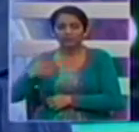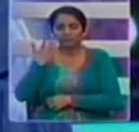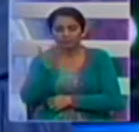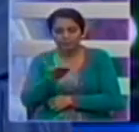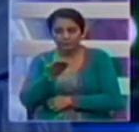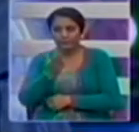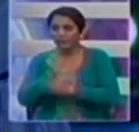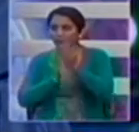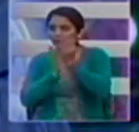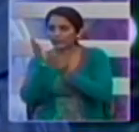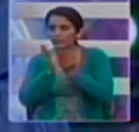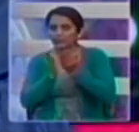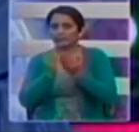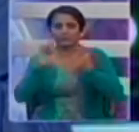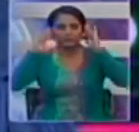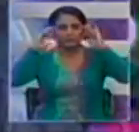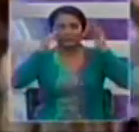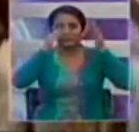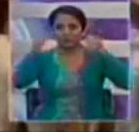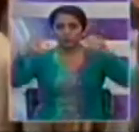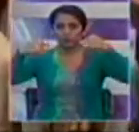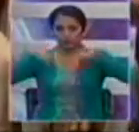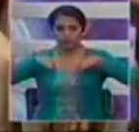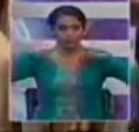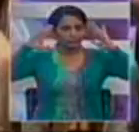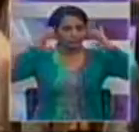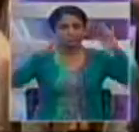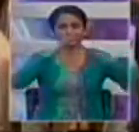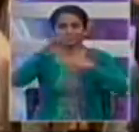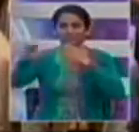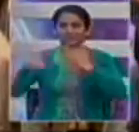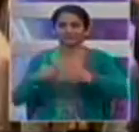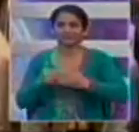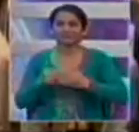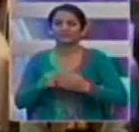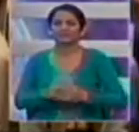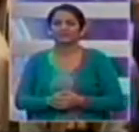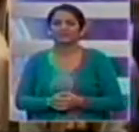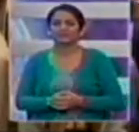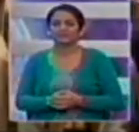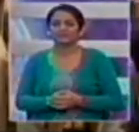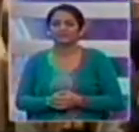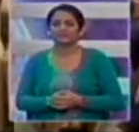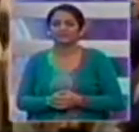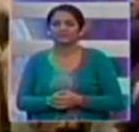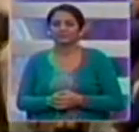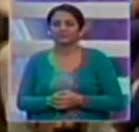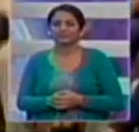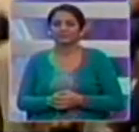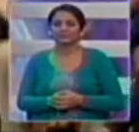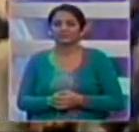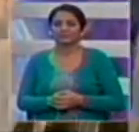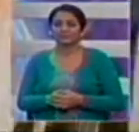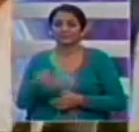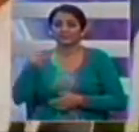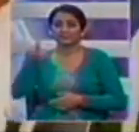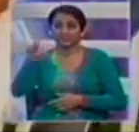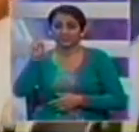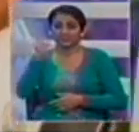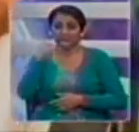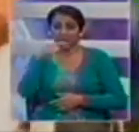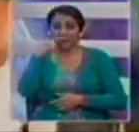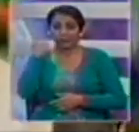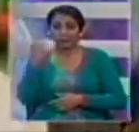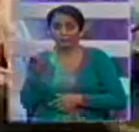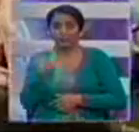porque voy a ser el servidor de ustedes. Previo a esta jornada, el candidato a la reelección por la vicepresidencia de la República, Jorge Glass, se reunió